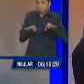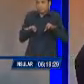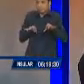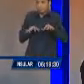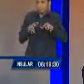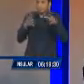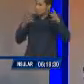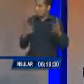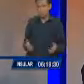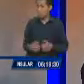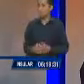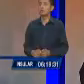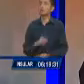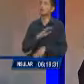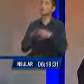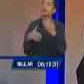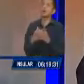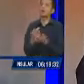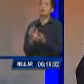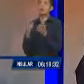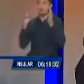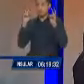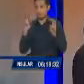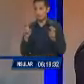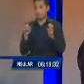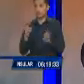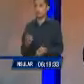la responsabilidad en el tema